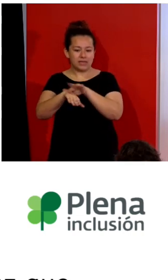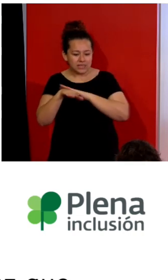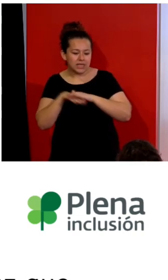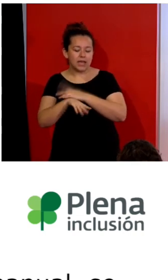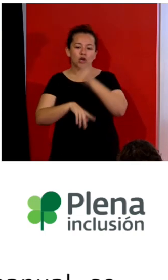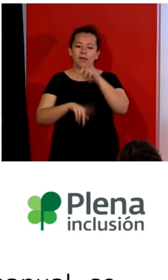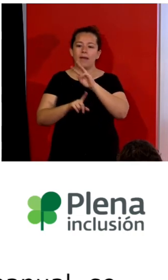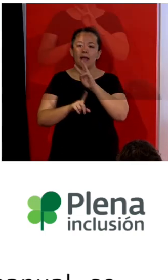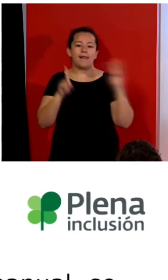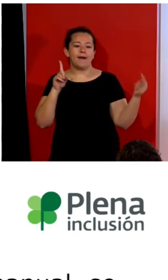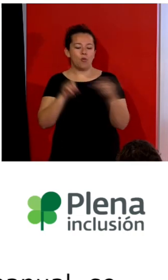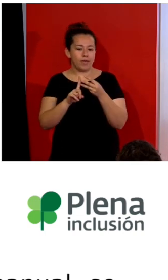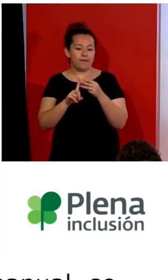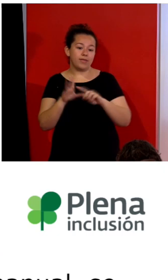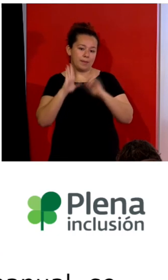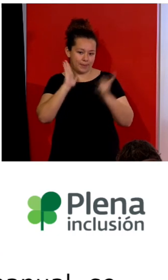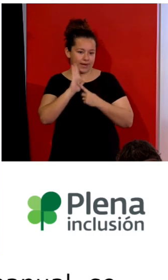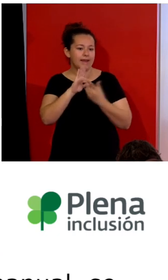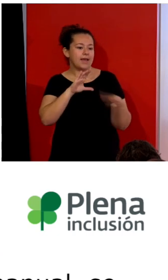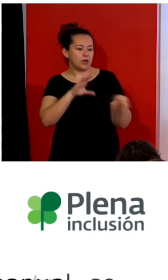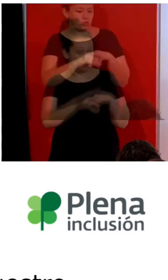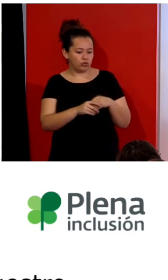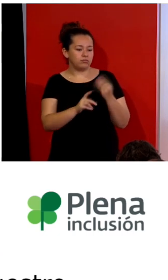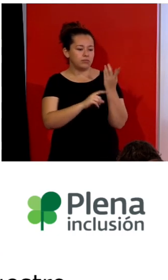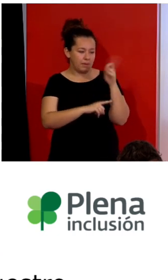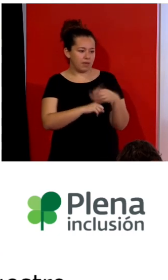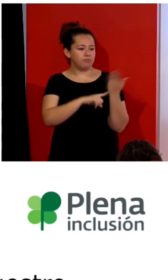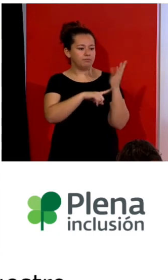web de Plena Inclusión.